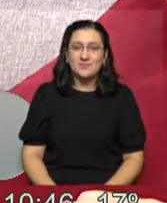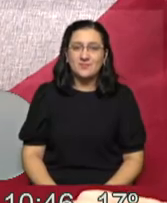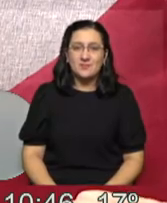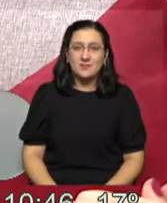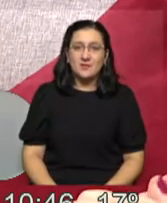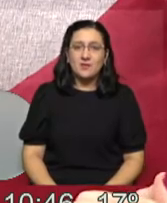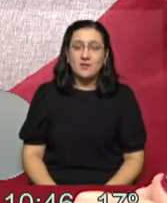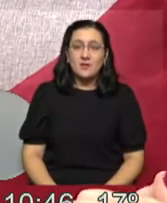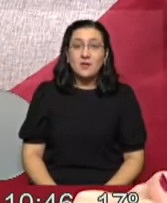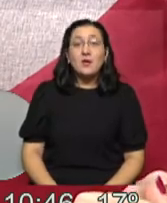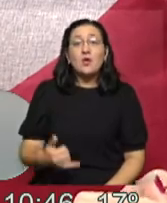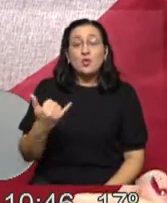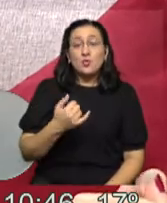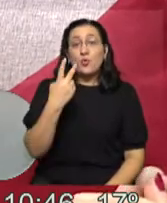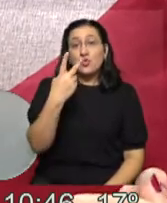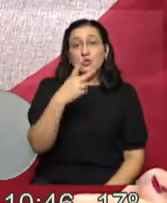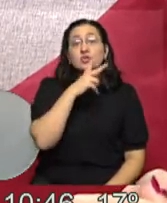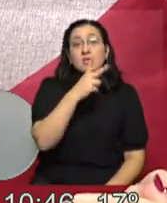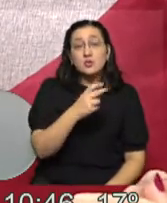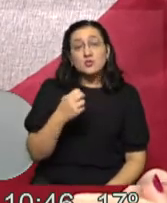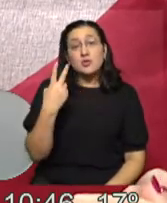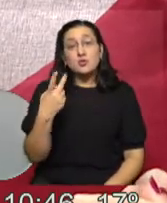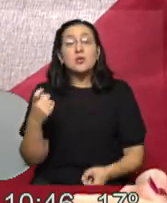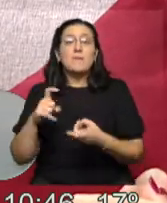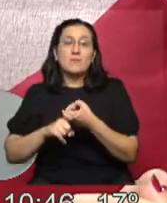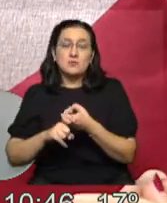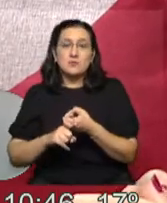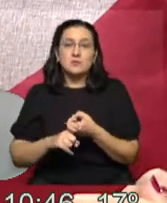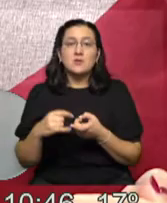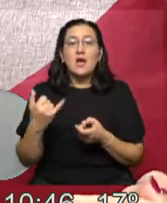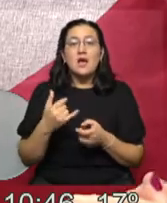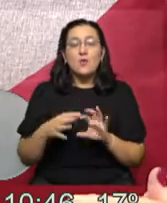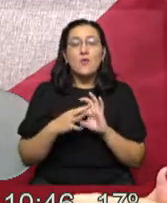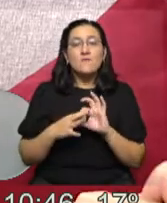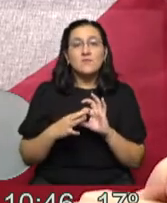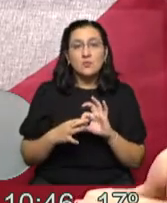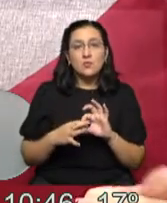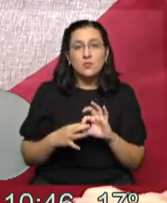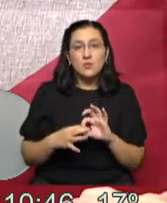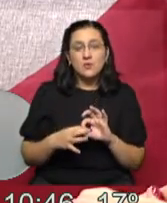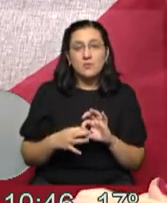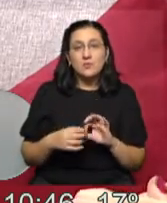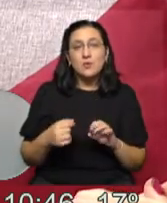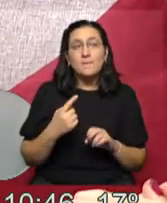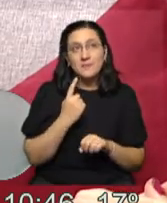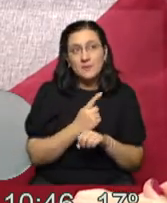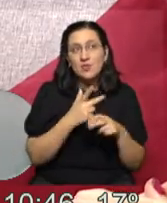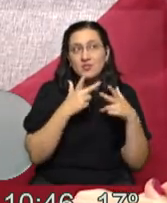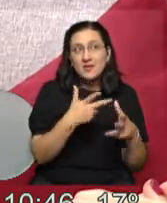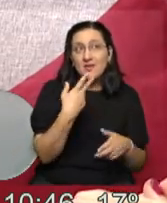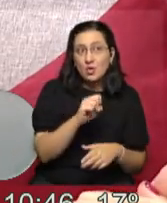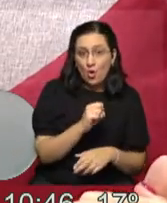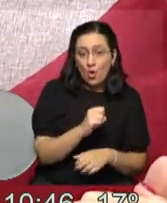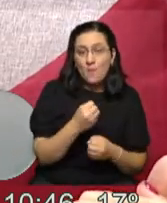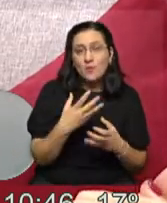Ha tenido un par de hijos, un par de mujeres. Ha tenido un vínculo muy... Pero dije que no, porque ha